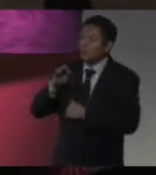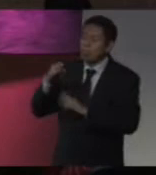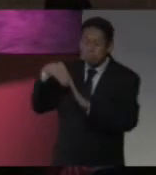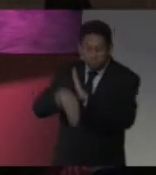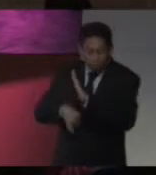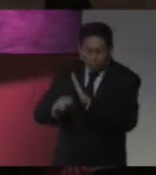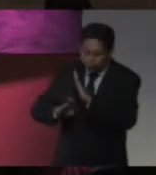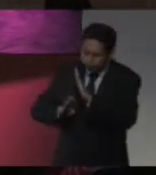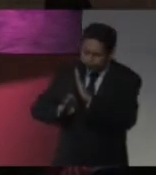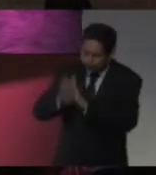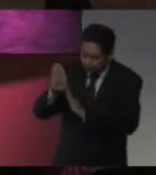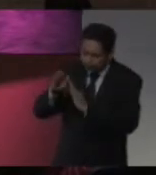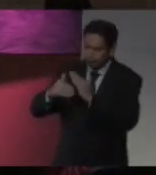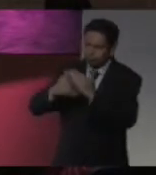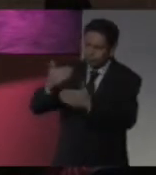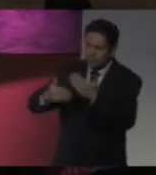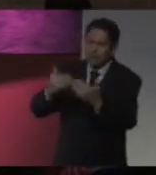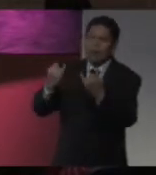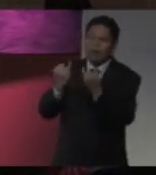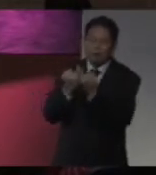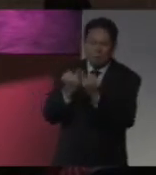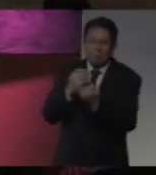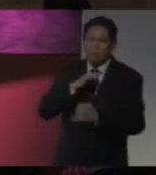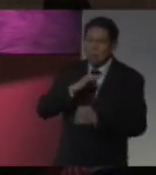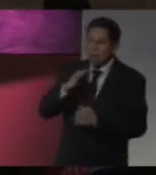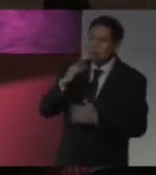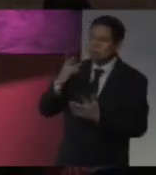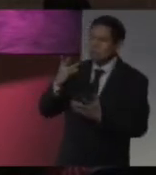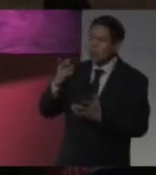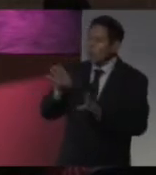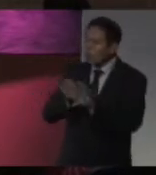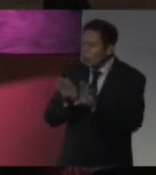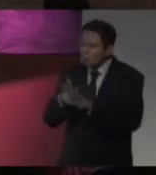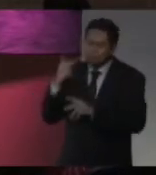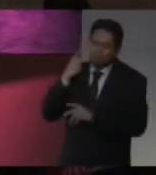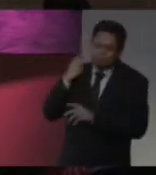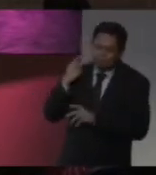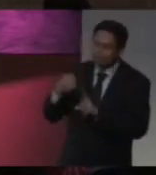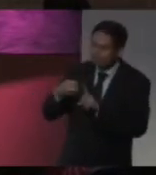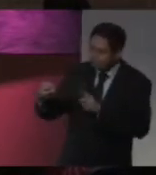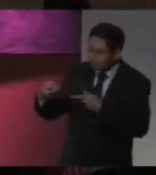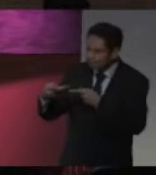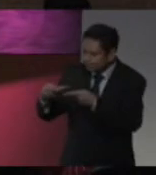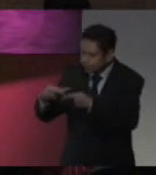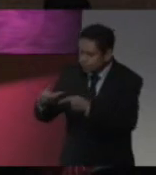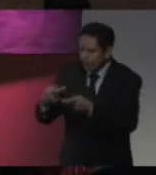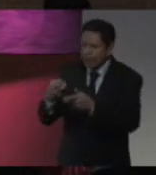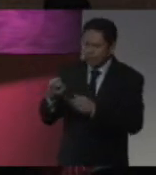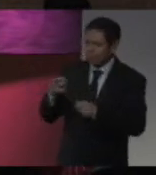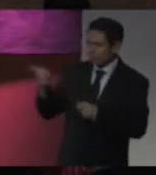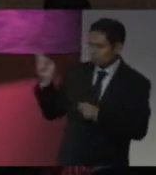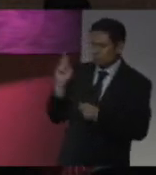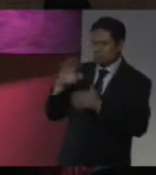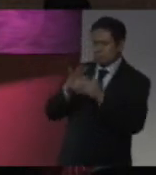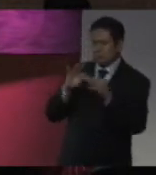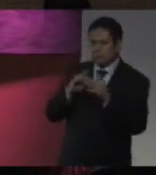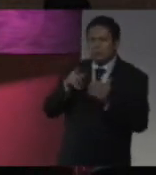y alternativas políticas para la organización. Es lo que ustedes están diciendo. Bueno, ¿cómo hacemos, no? O